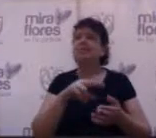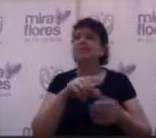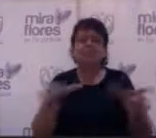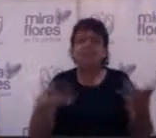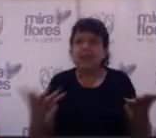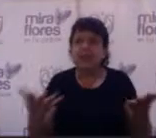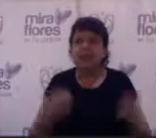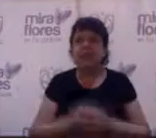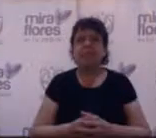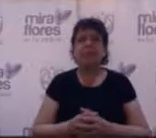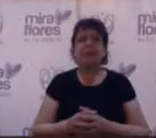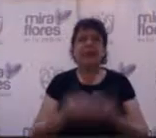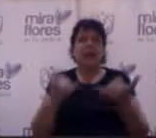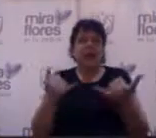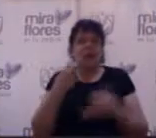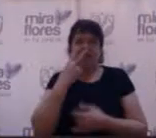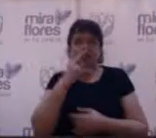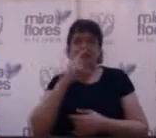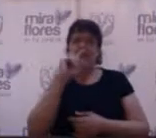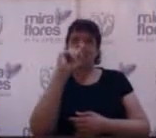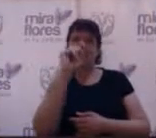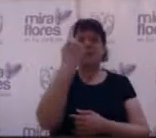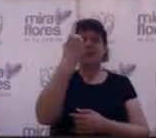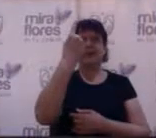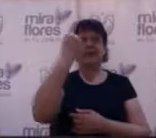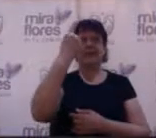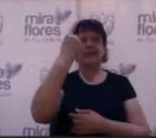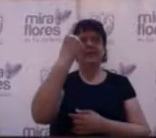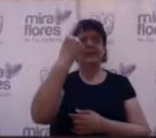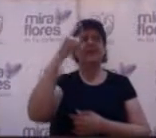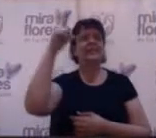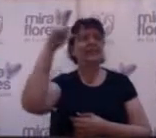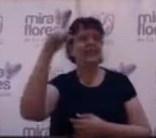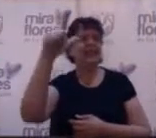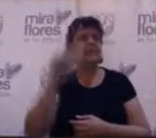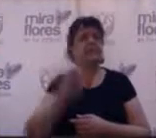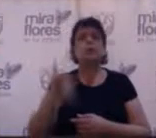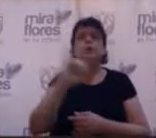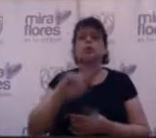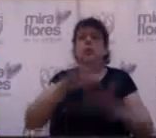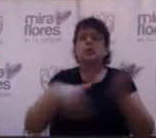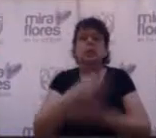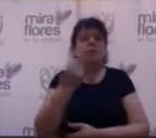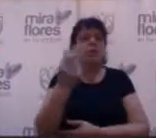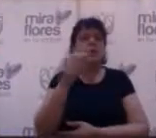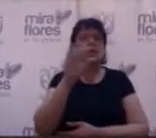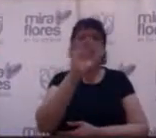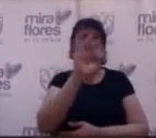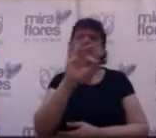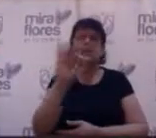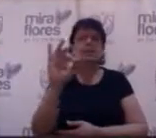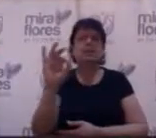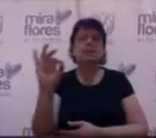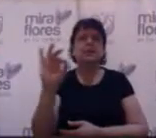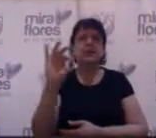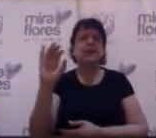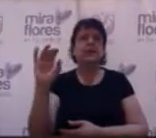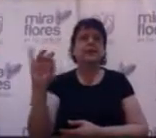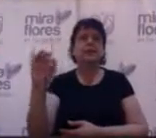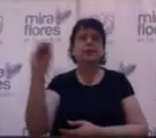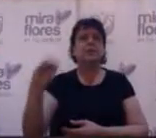hemos encabezado ese liderazgo con esta ejecución del 96%. Agradezco por